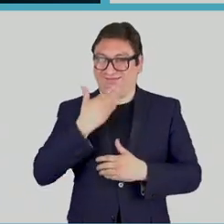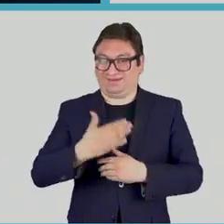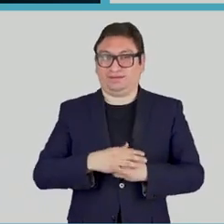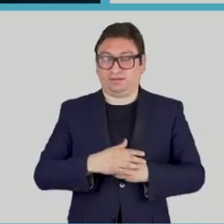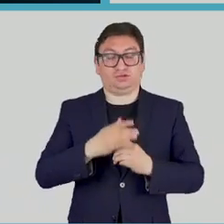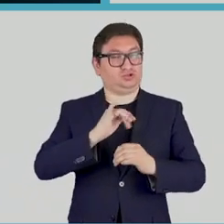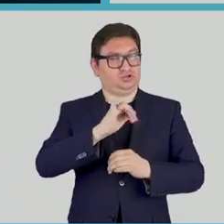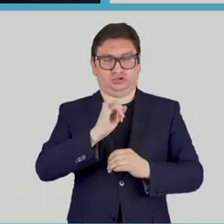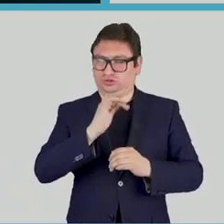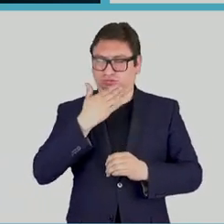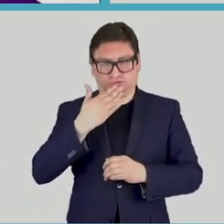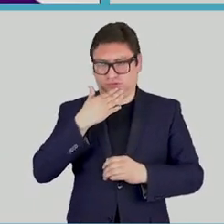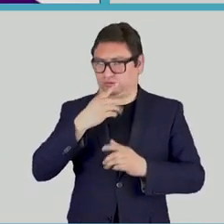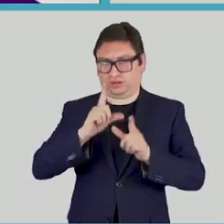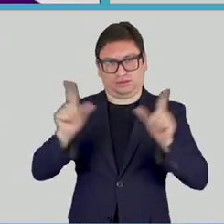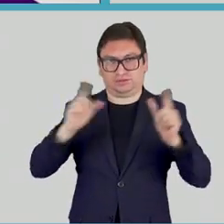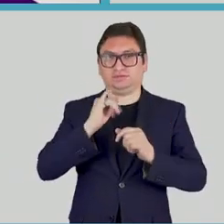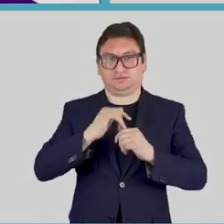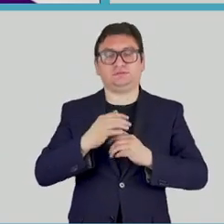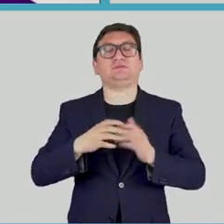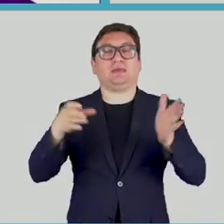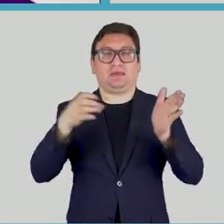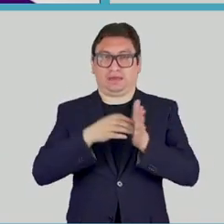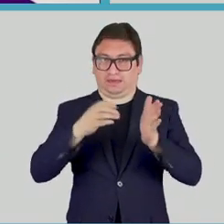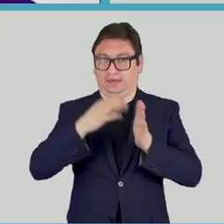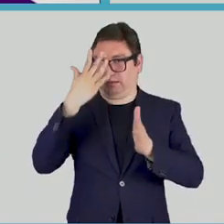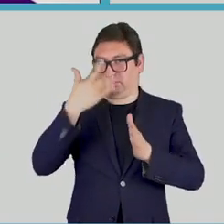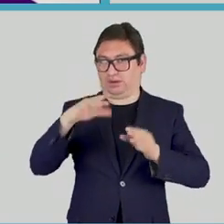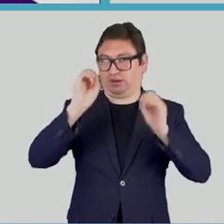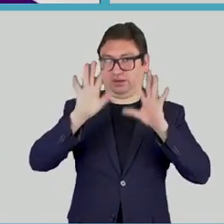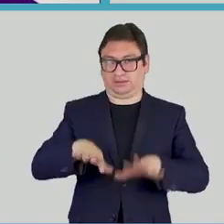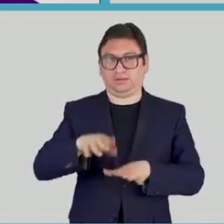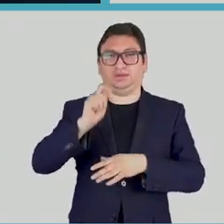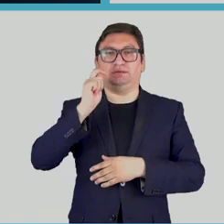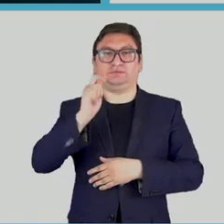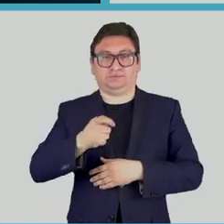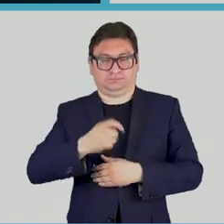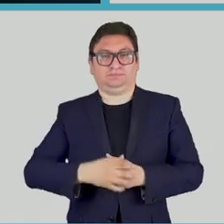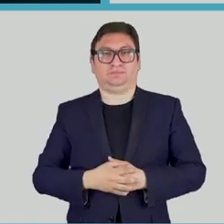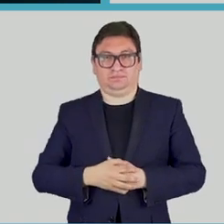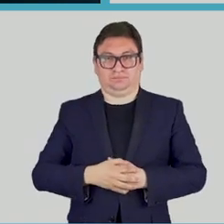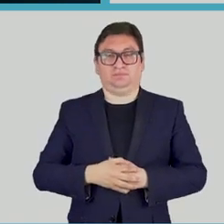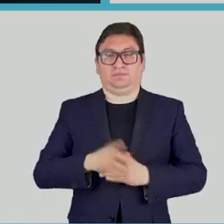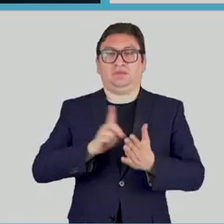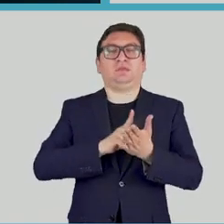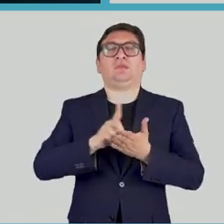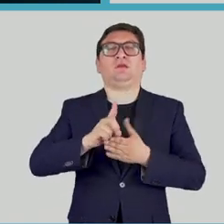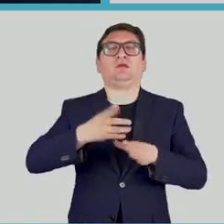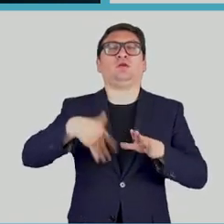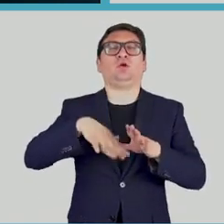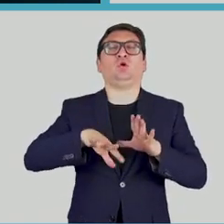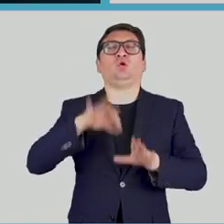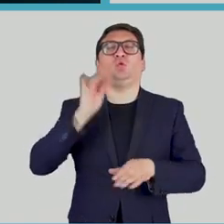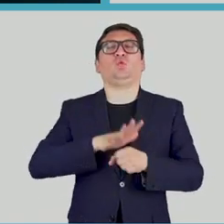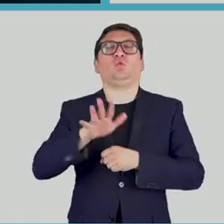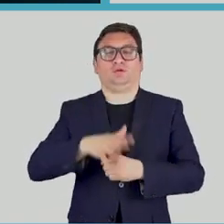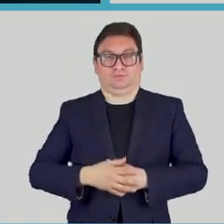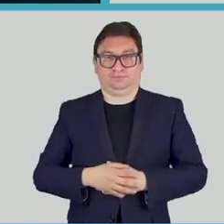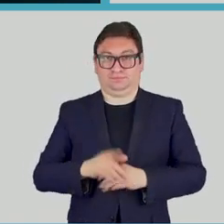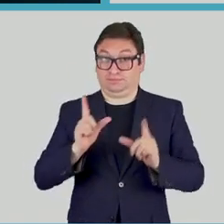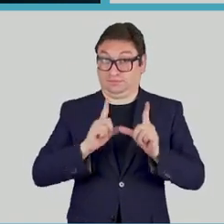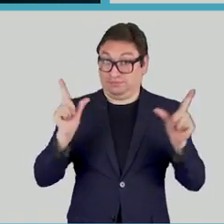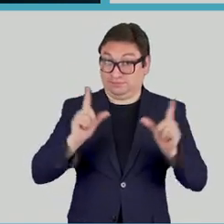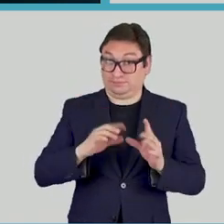adelante la caja mágica la caja mágica vamos a ver qué derecho de la audiencia nos corresponde